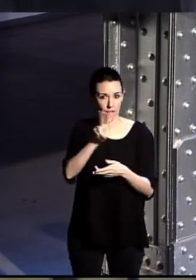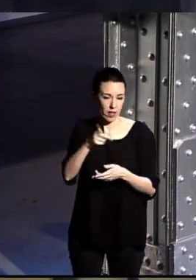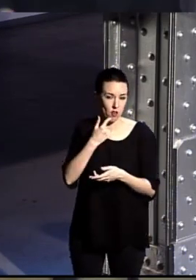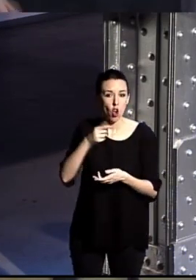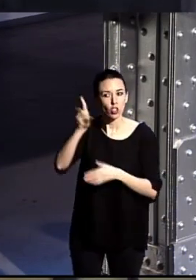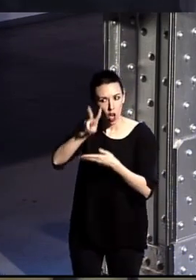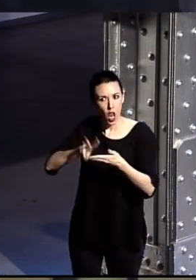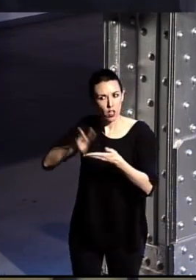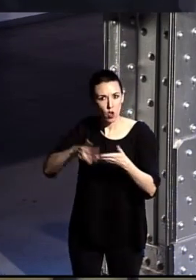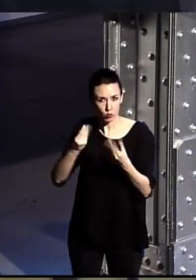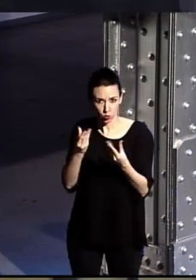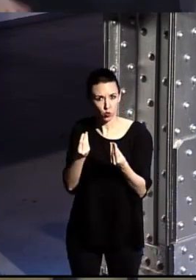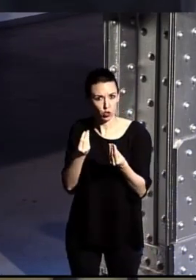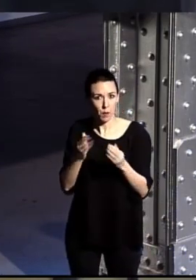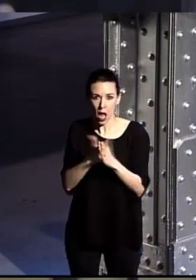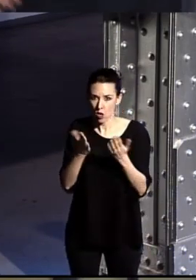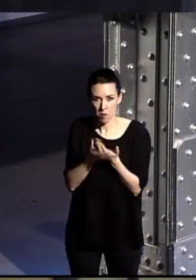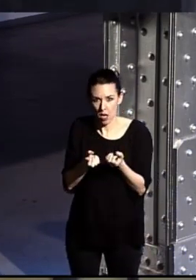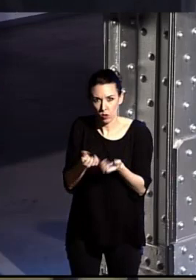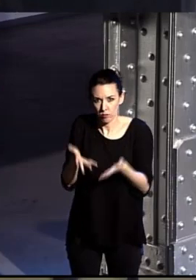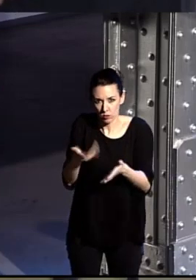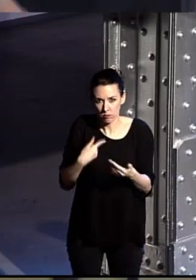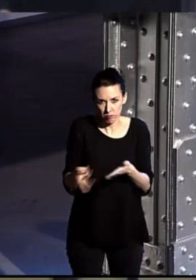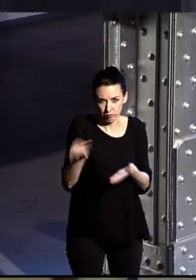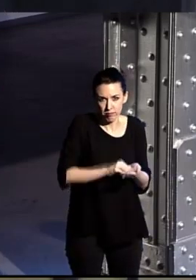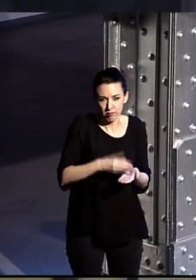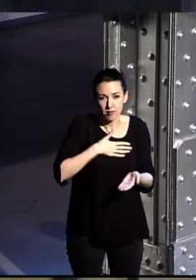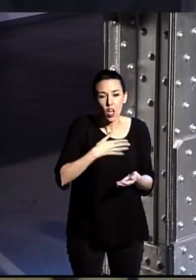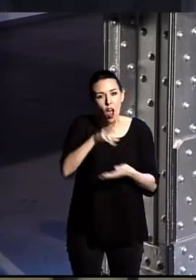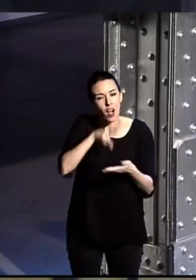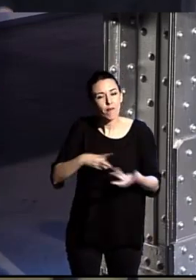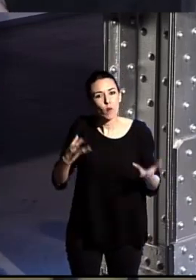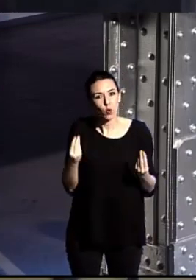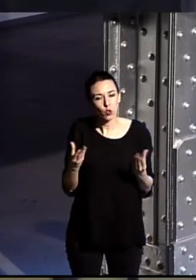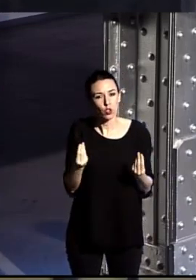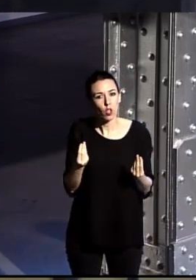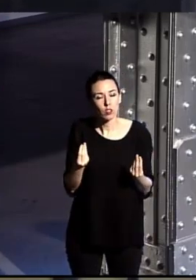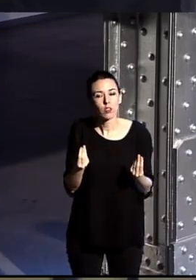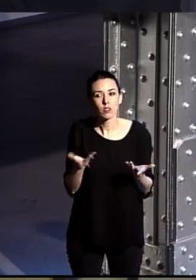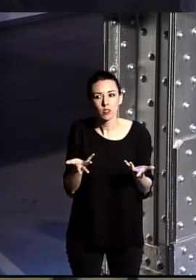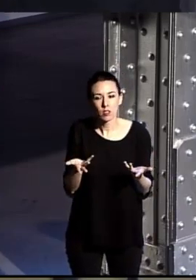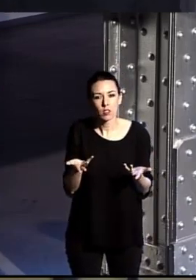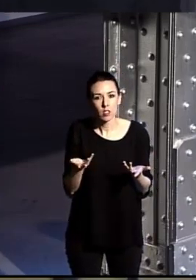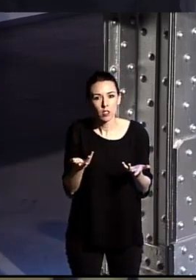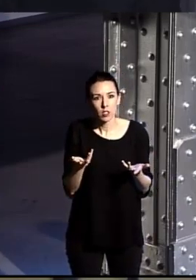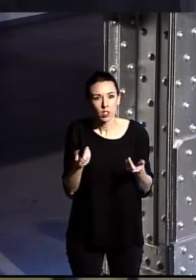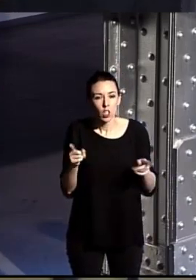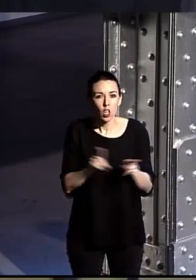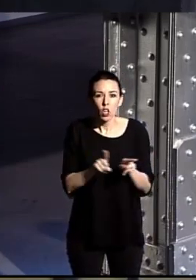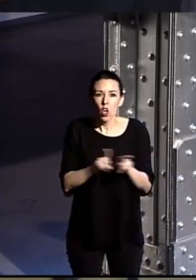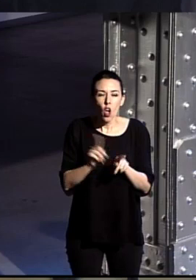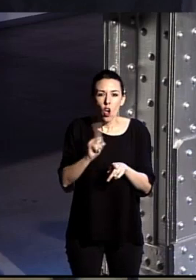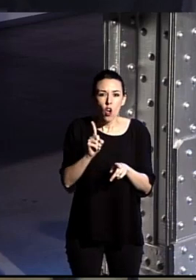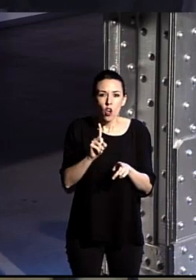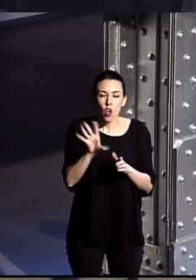novela refleja eso. Y refleja esa pasión, claro, sí, esa pasión. Yo le leí muchísimo no en Bruguera, en